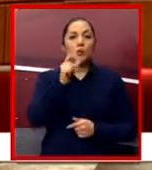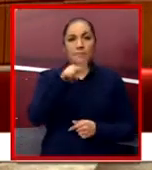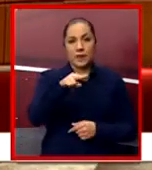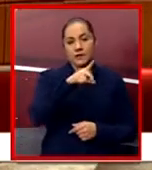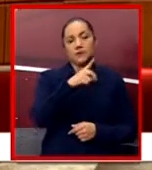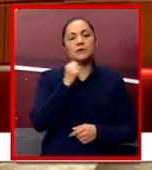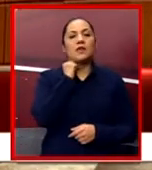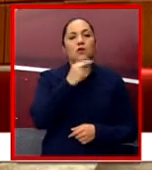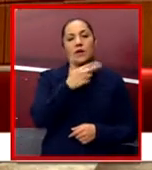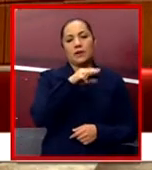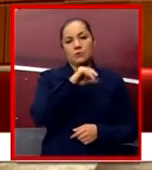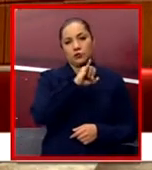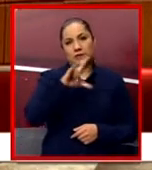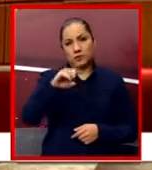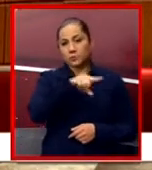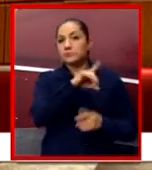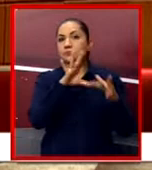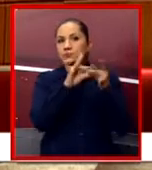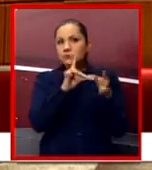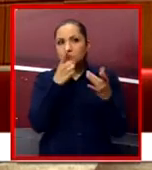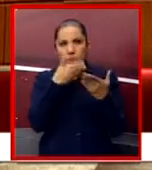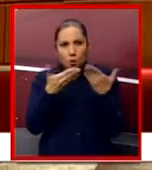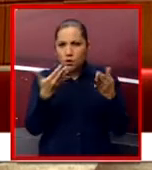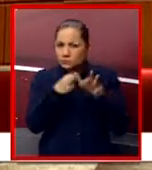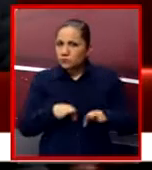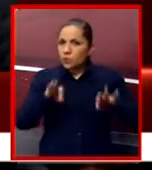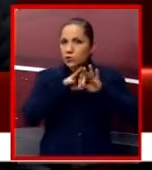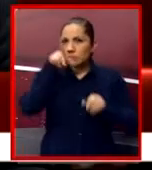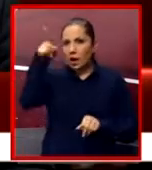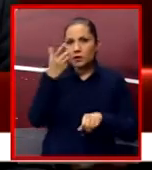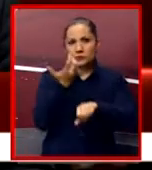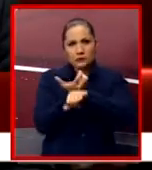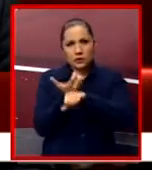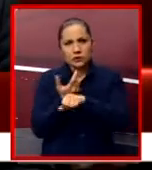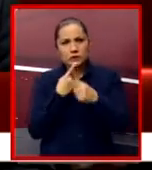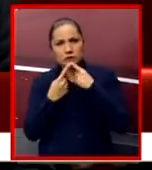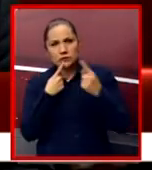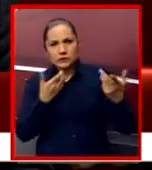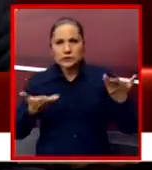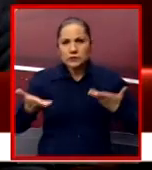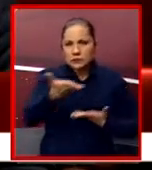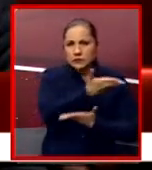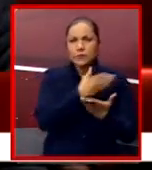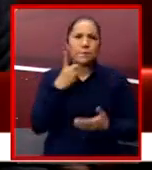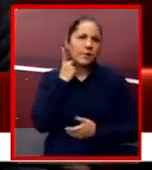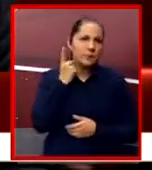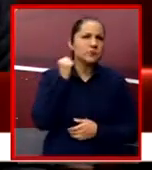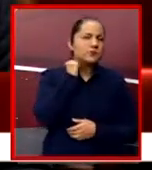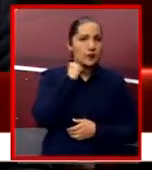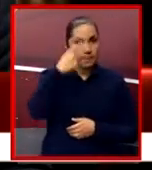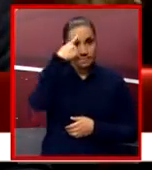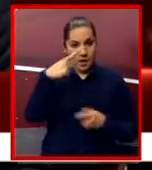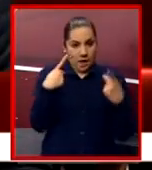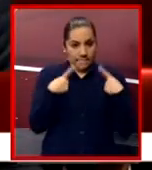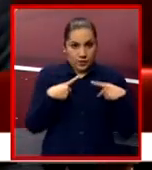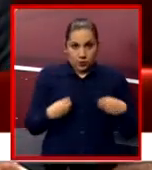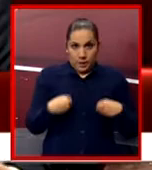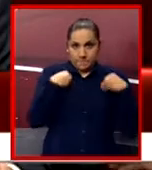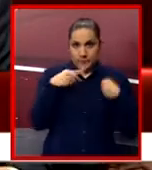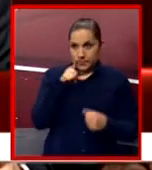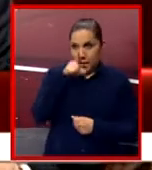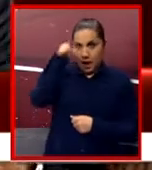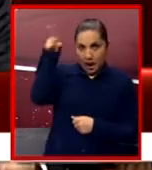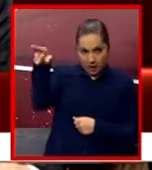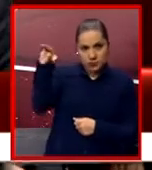intensificar los esfuerzos de cabildeo en Estados Unidos para que los connacionales que habitan en el país del norte sean valorados en la justa medida de